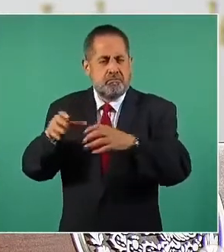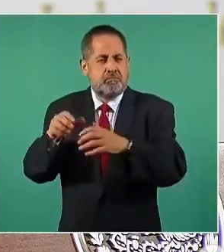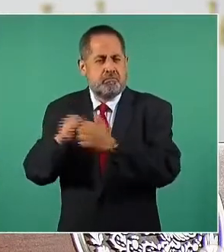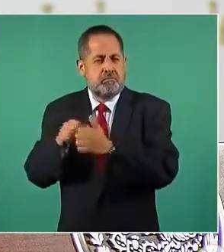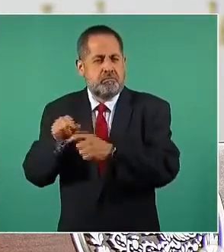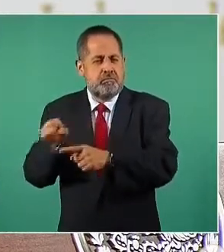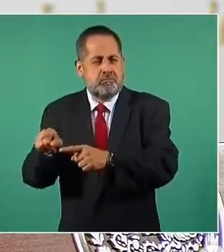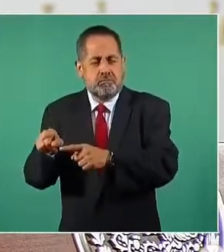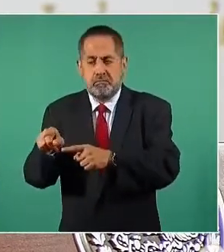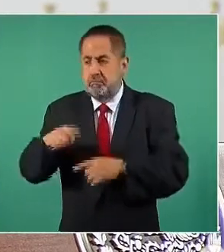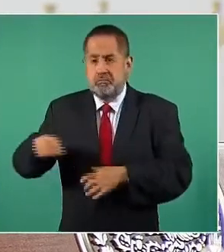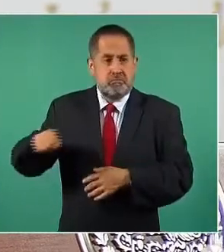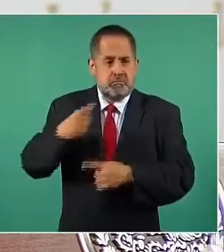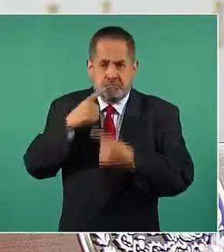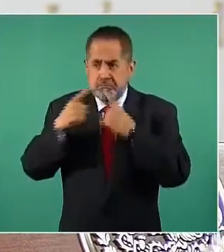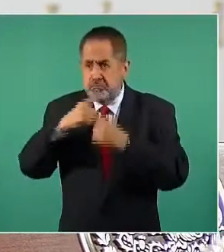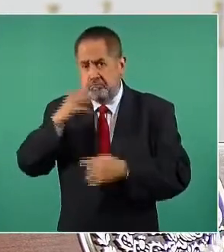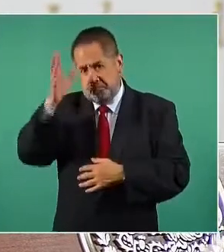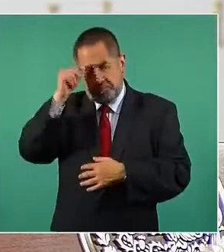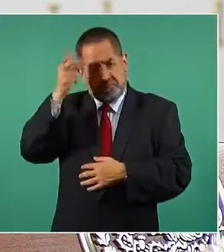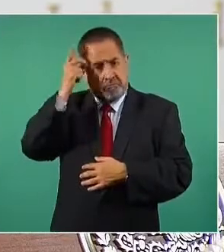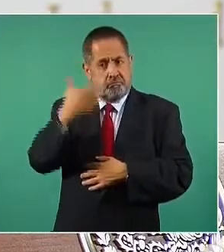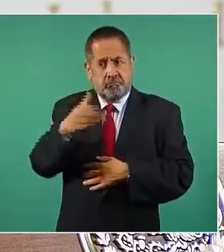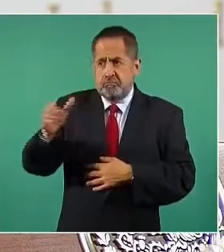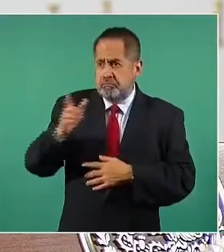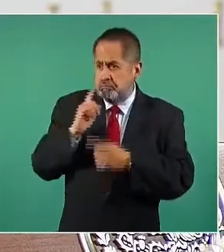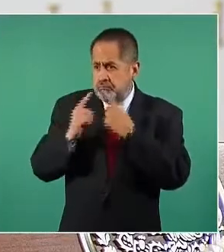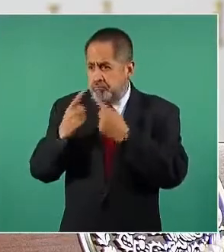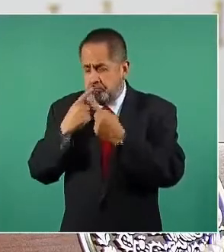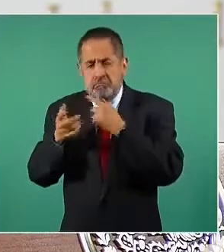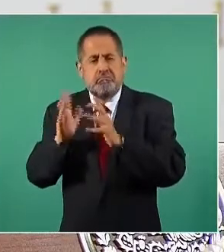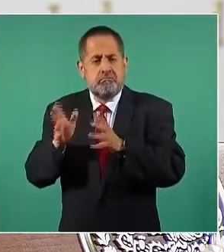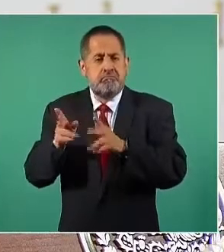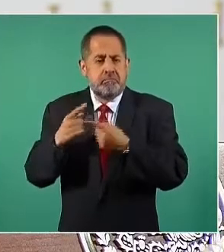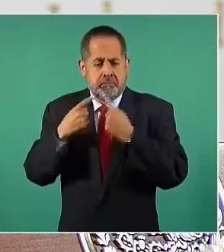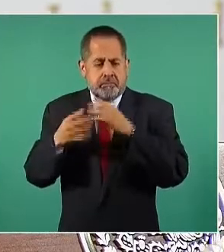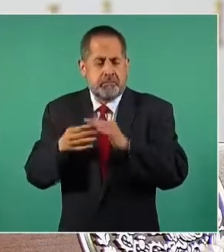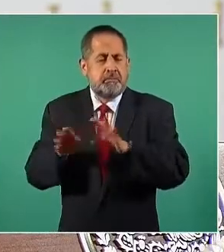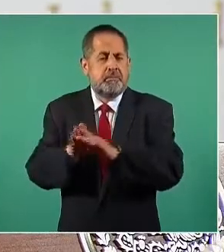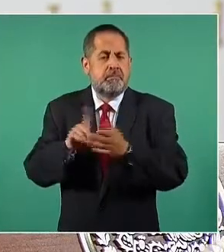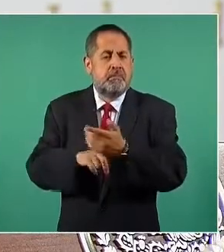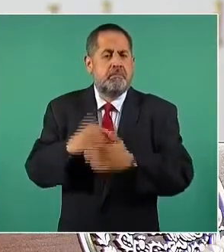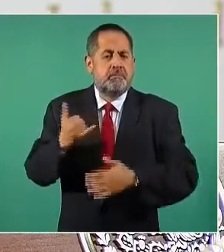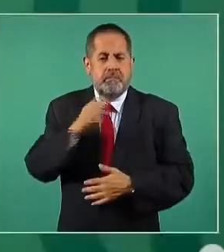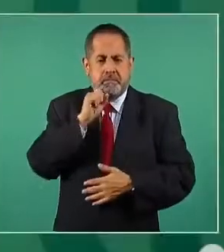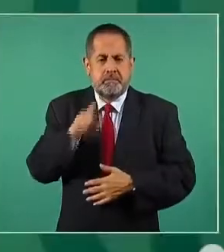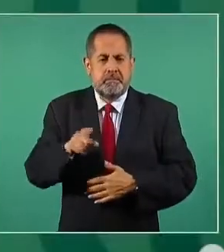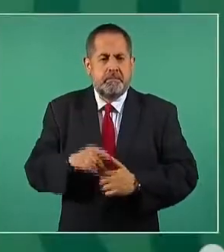los ejidatarios de Felipe Carrillo Puerto y